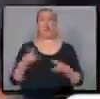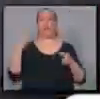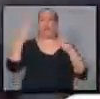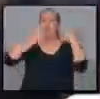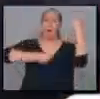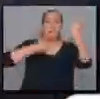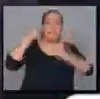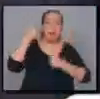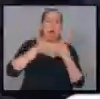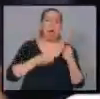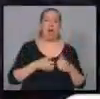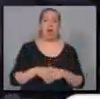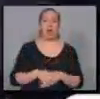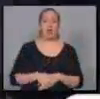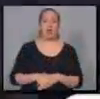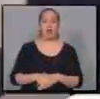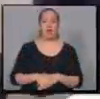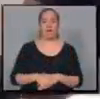trompadas,